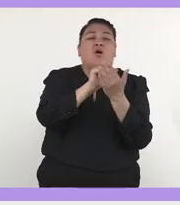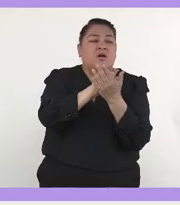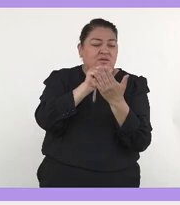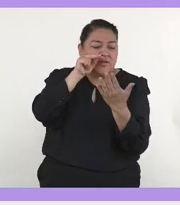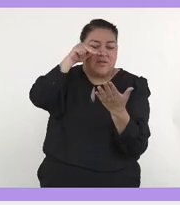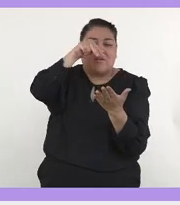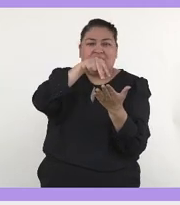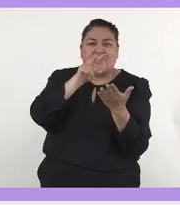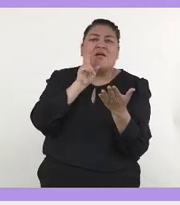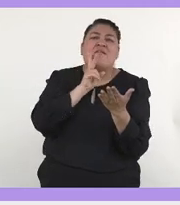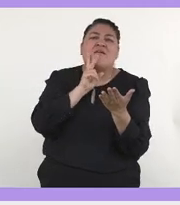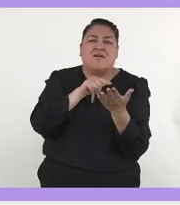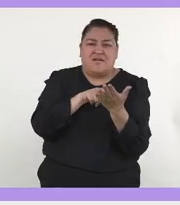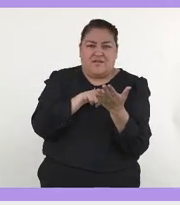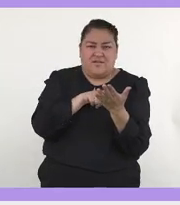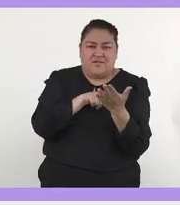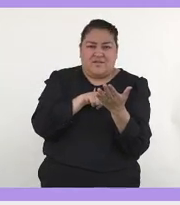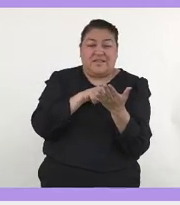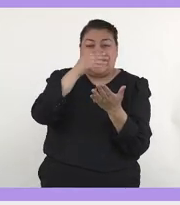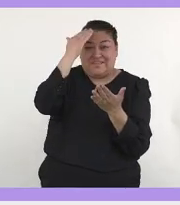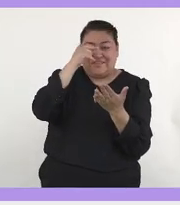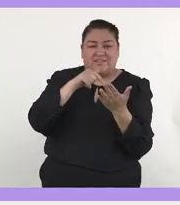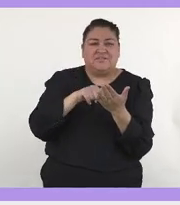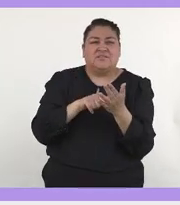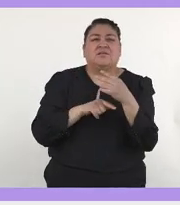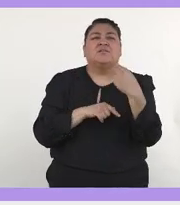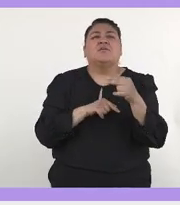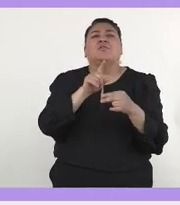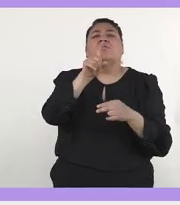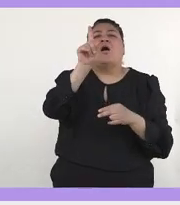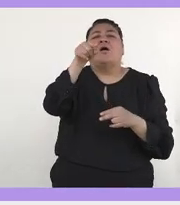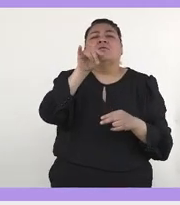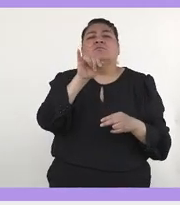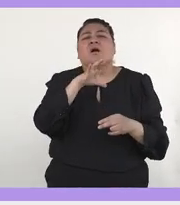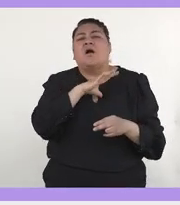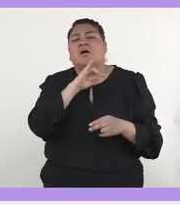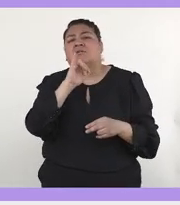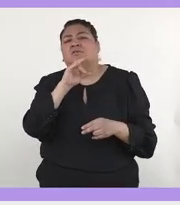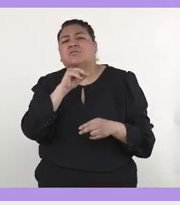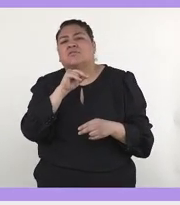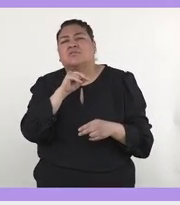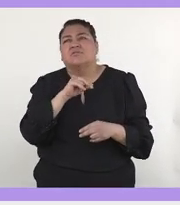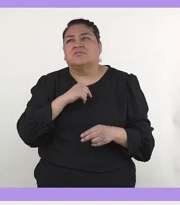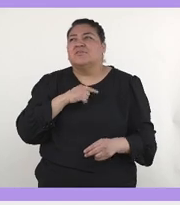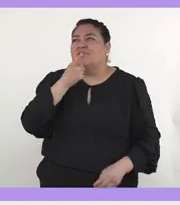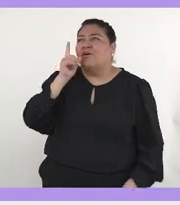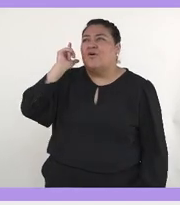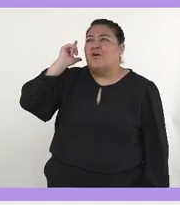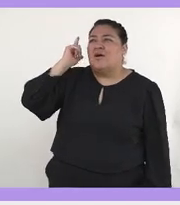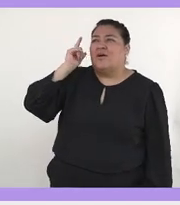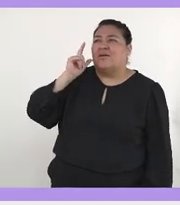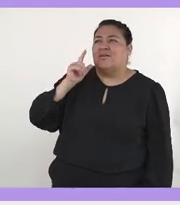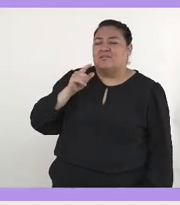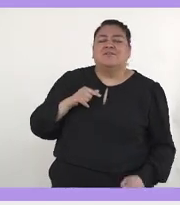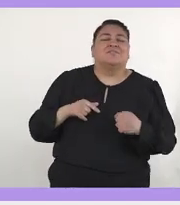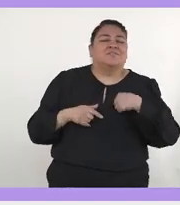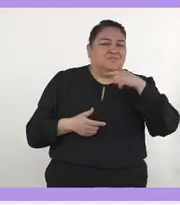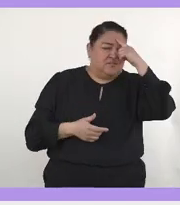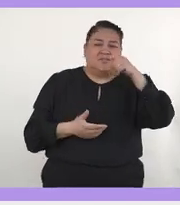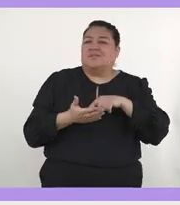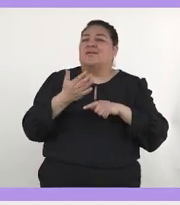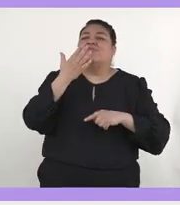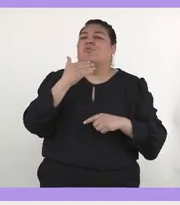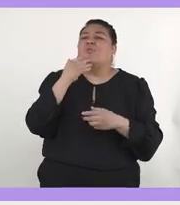de ortografía Ana Katy Tienes acento o no Tienes acento seguramente no lo tienes Pero